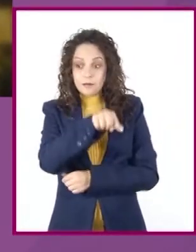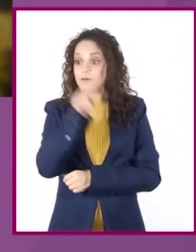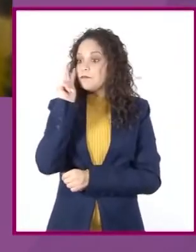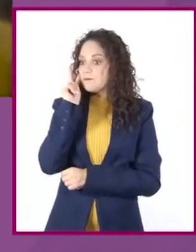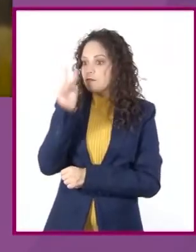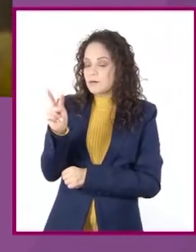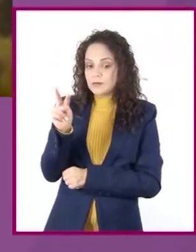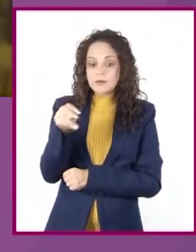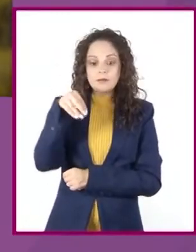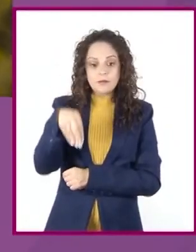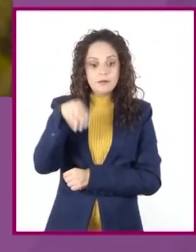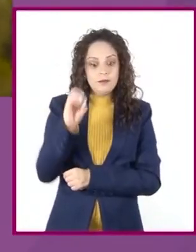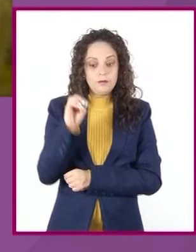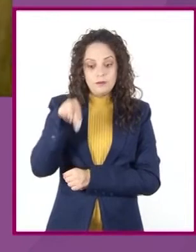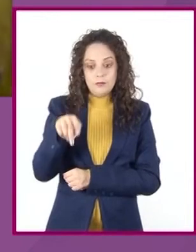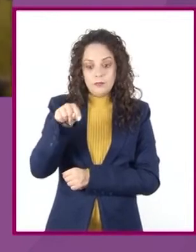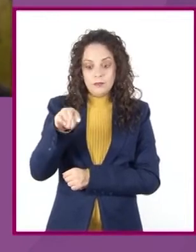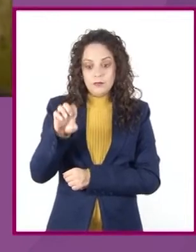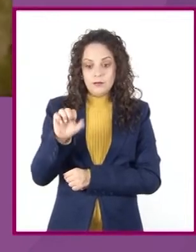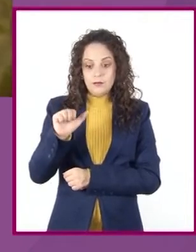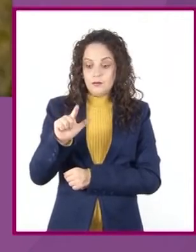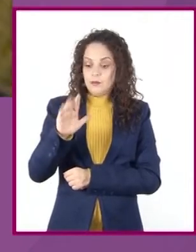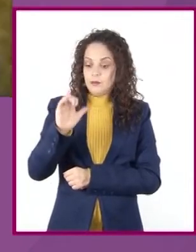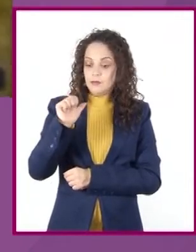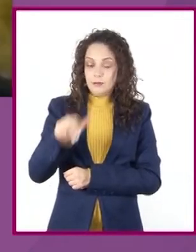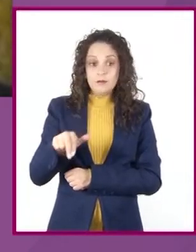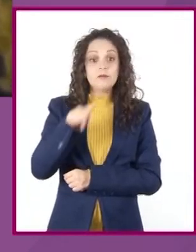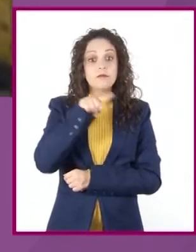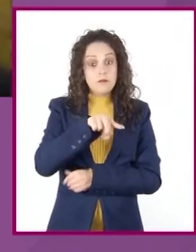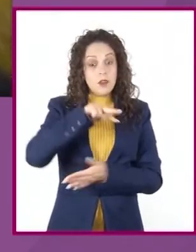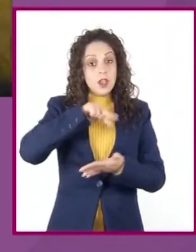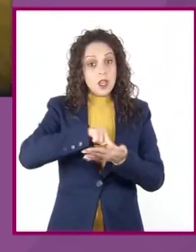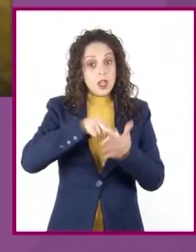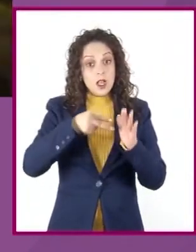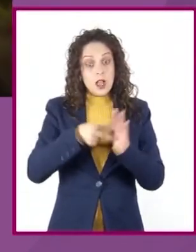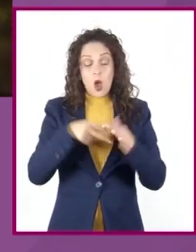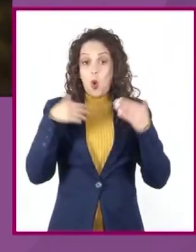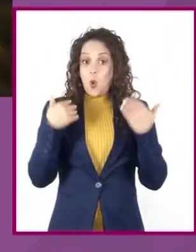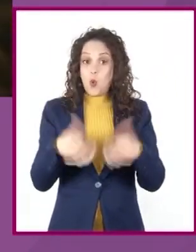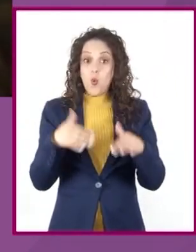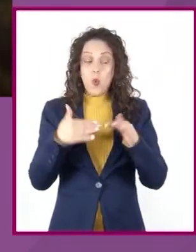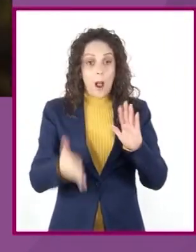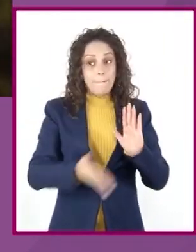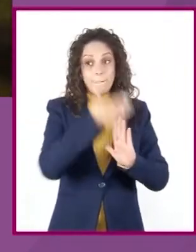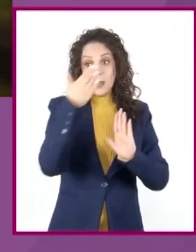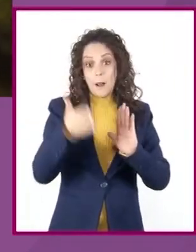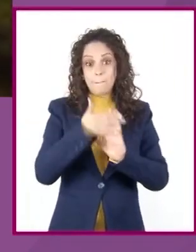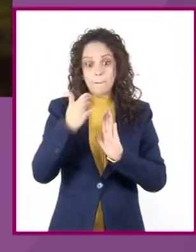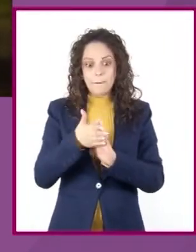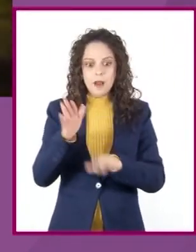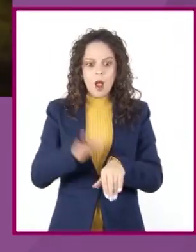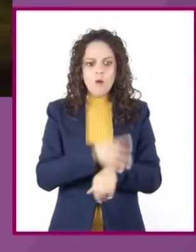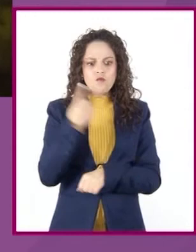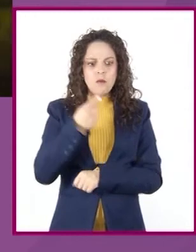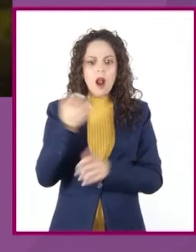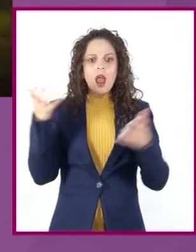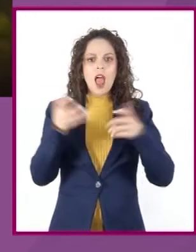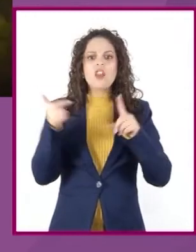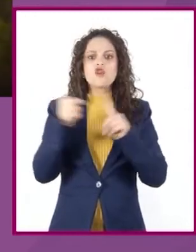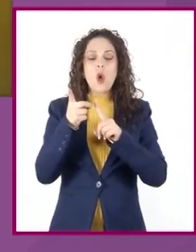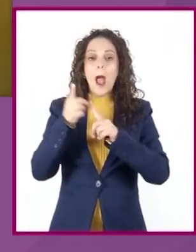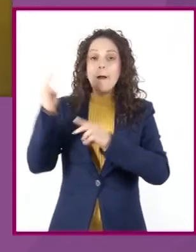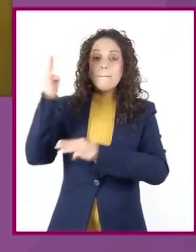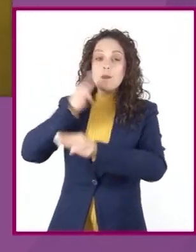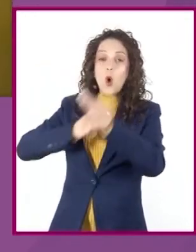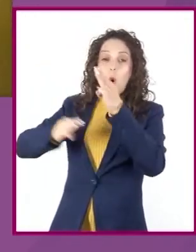Monte Albán es una obra de grandes ingenieros, ya que fue construida en la punta de una montaña, desde